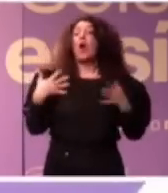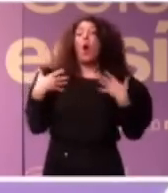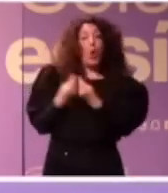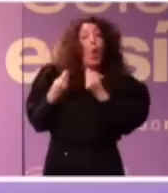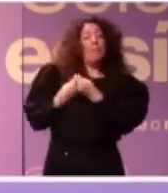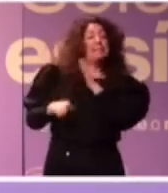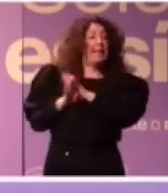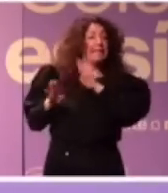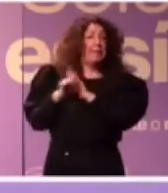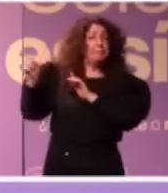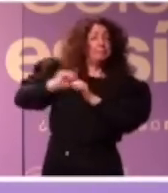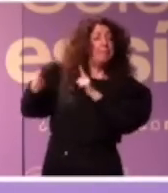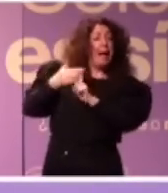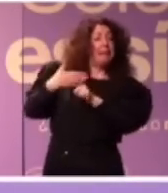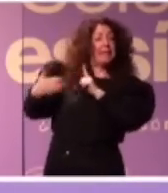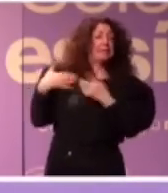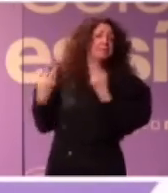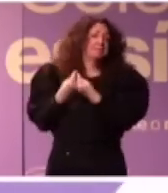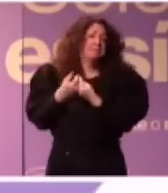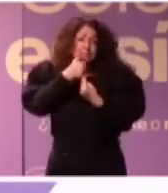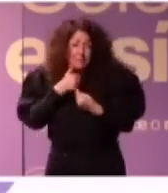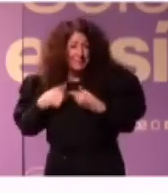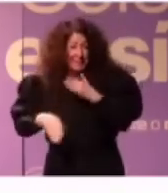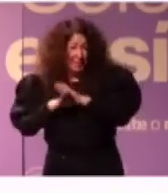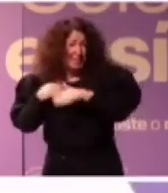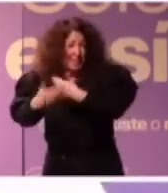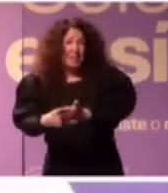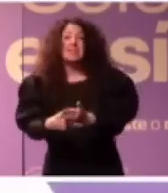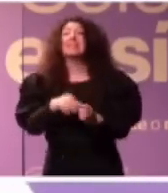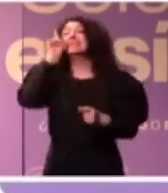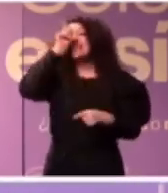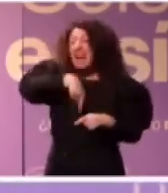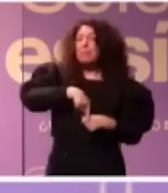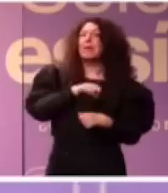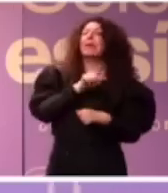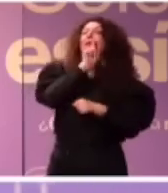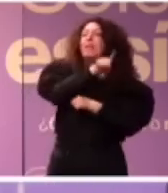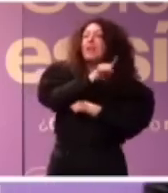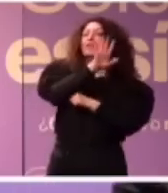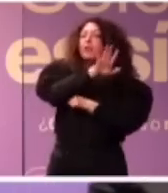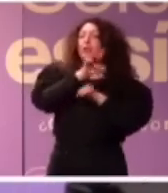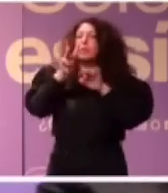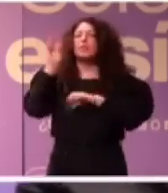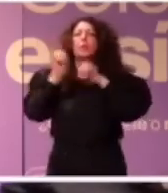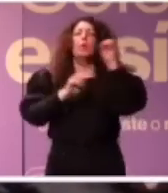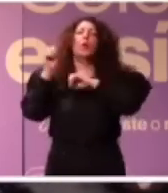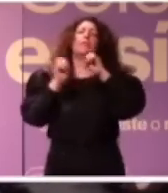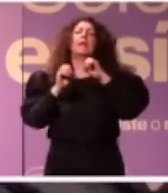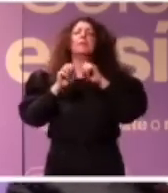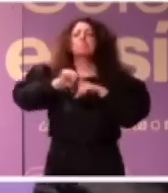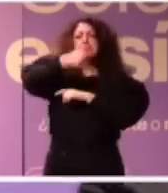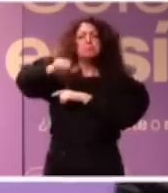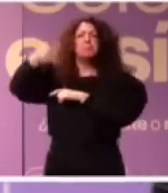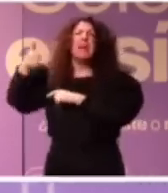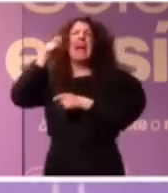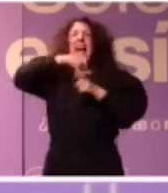con sus maltratadores. Pero es que también hubo un 158% de aumento de los sobreseimientos. Tribunales a los que llegaban mujeres